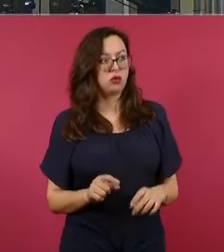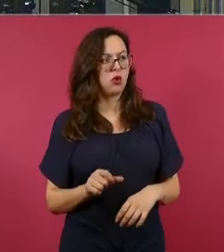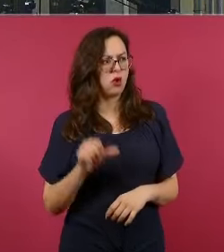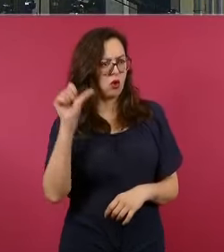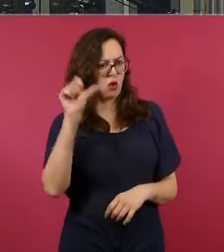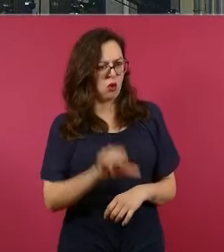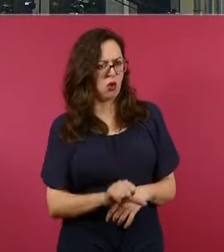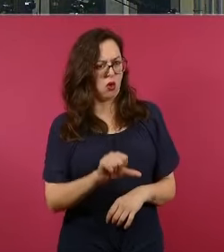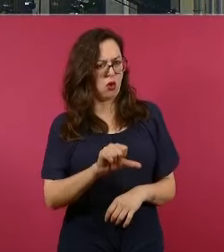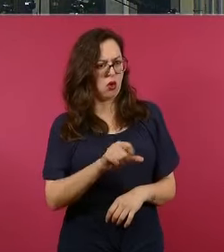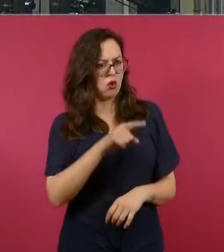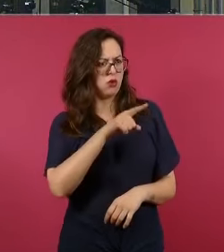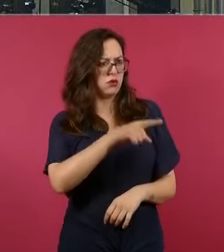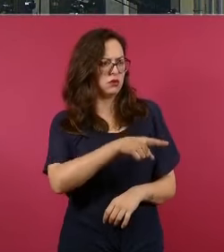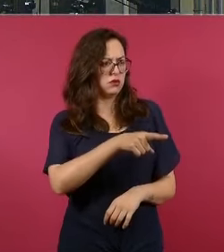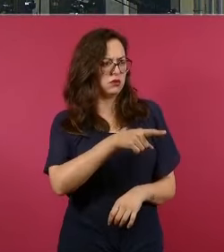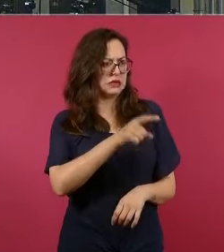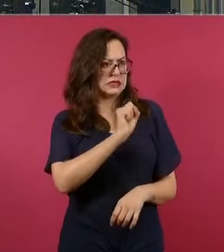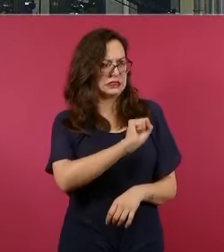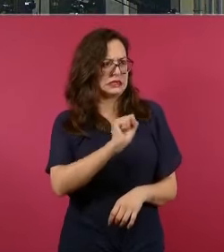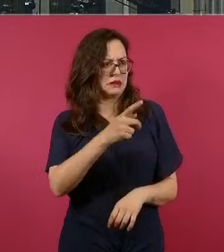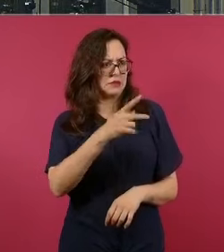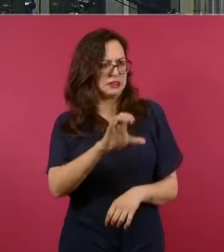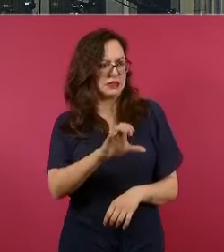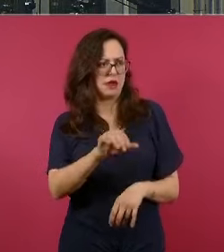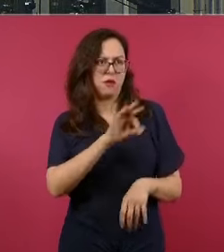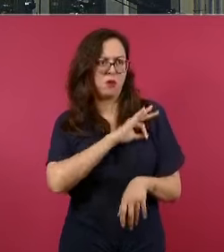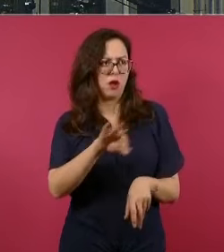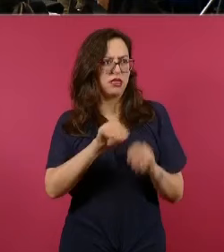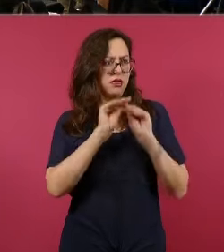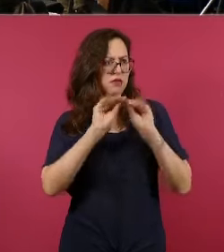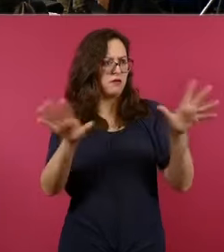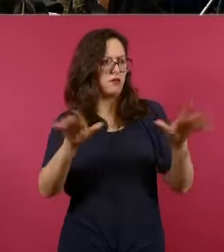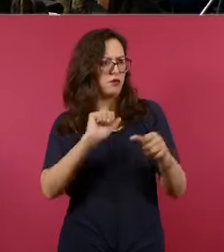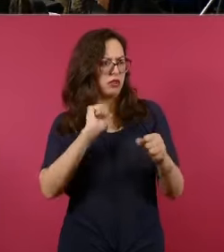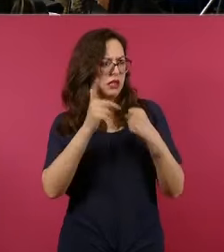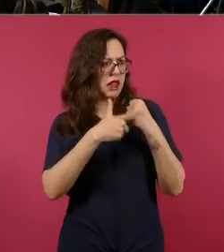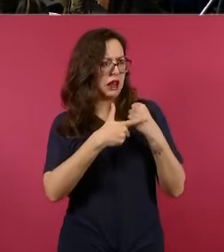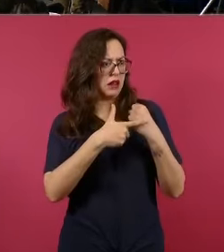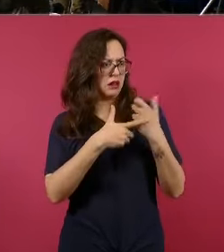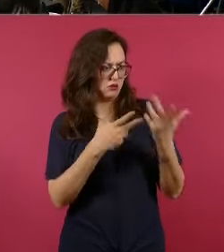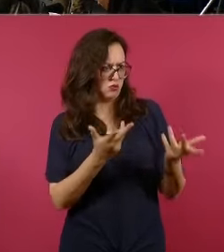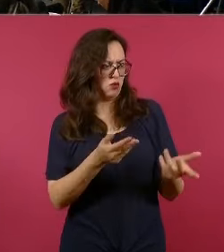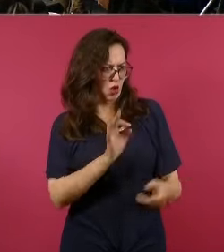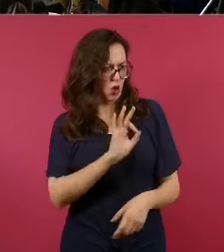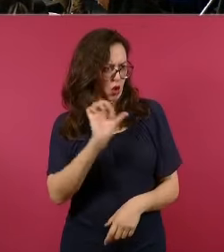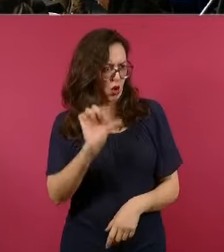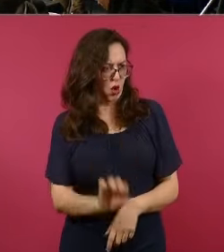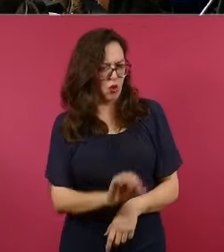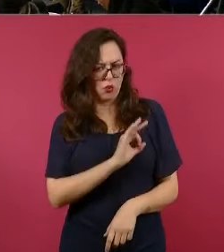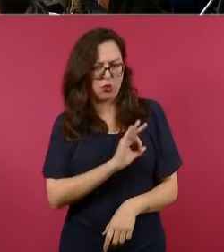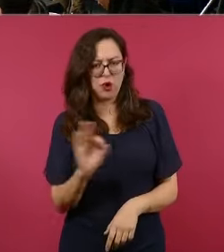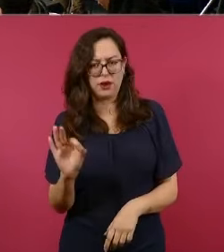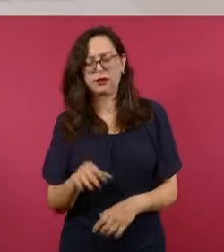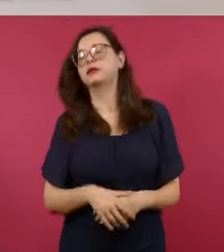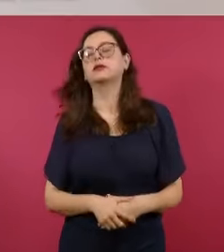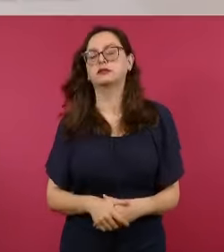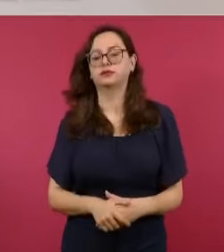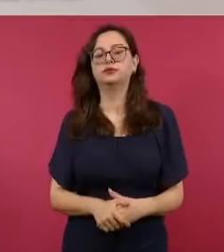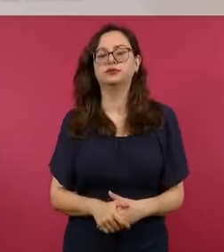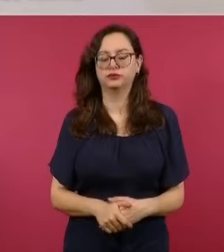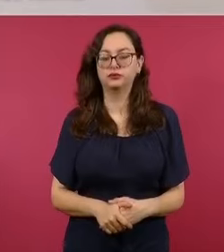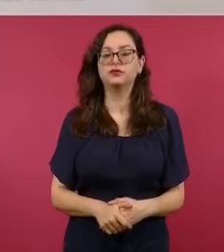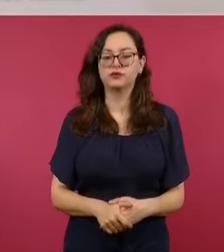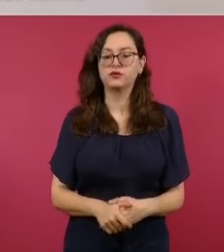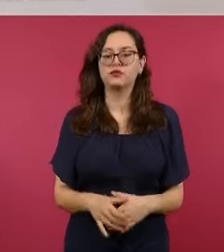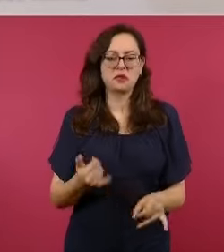conocer algo sí sí para que no no esperar hasta el martes sí sí